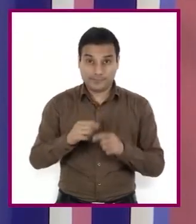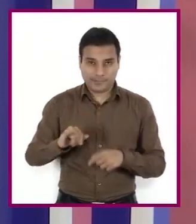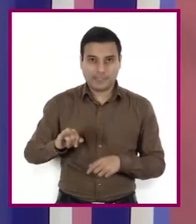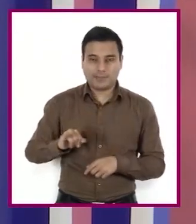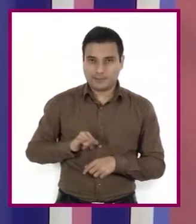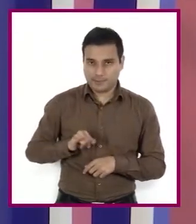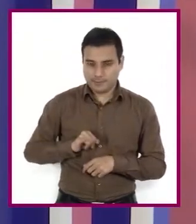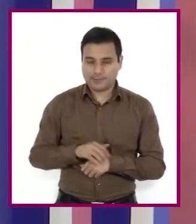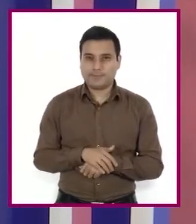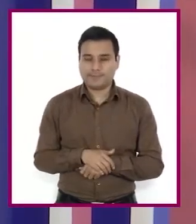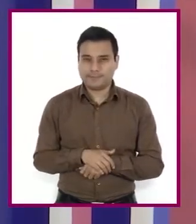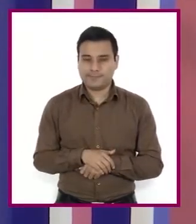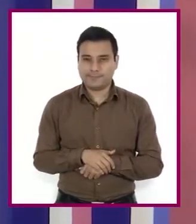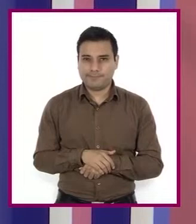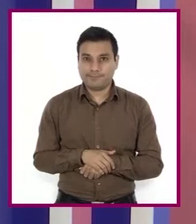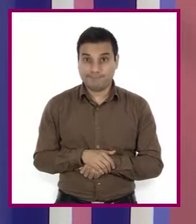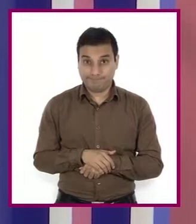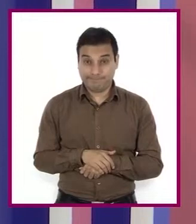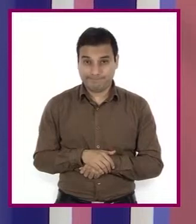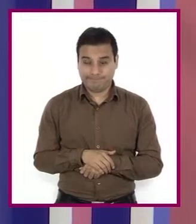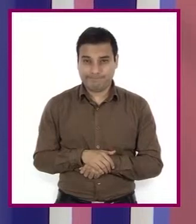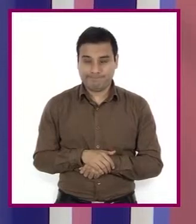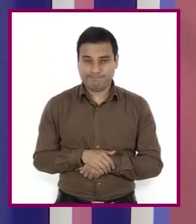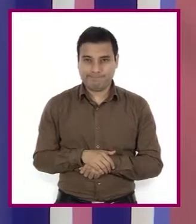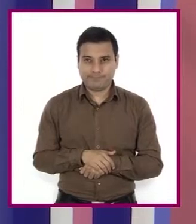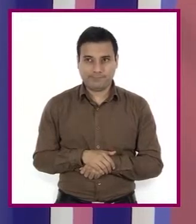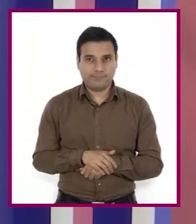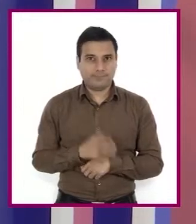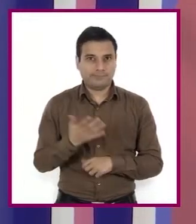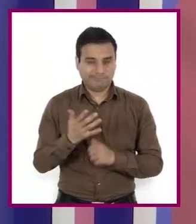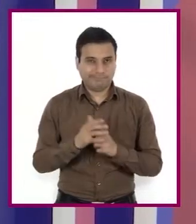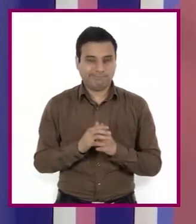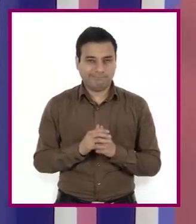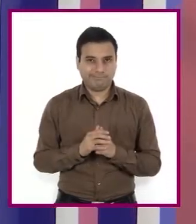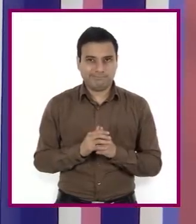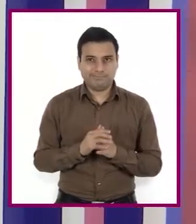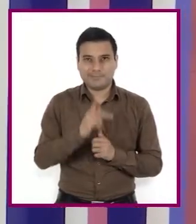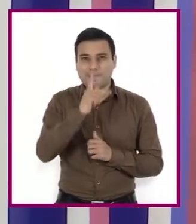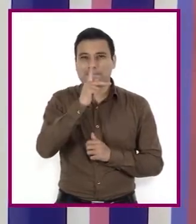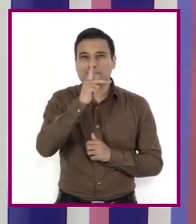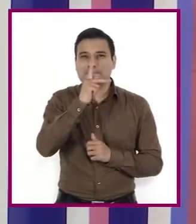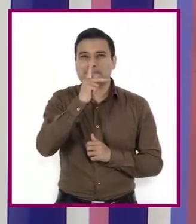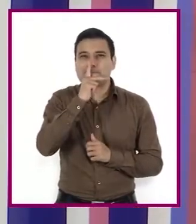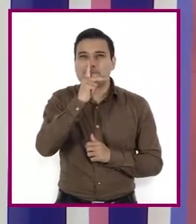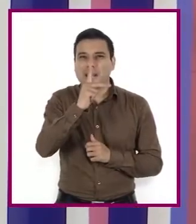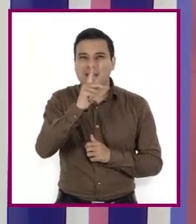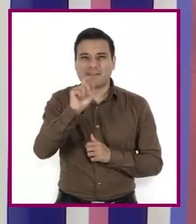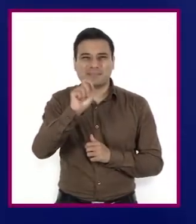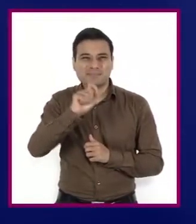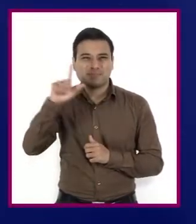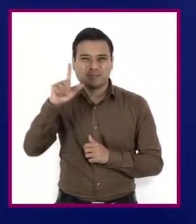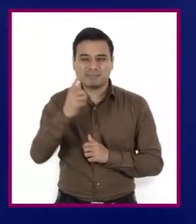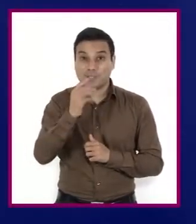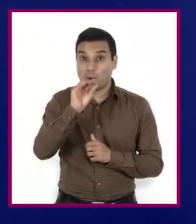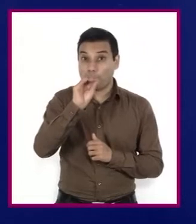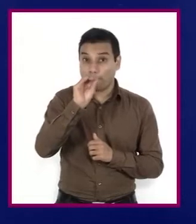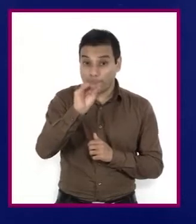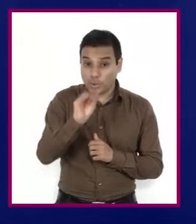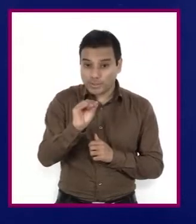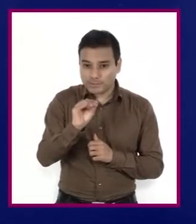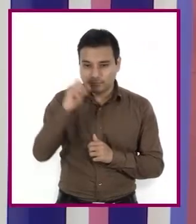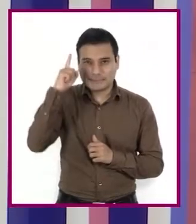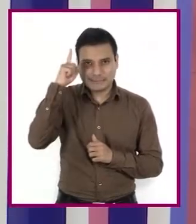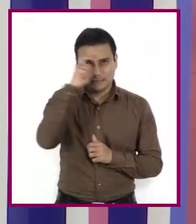texto, aunque podamos tener un grado de complejidad agregada por los tecnicismos empleados. Una de las funciones